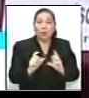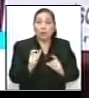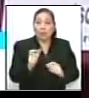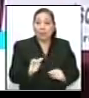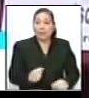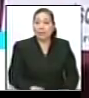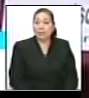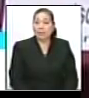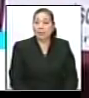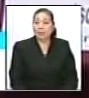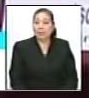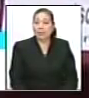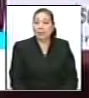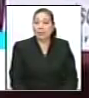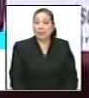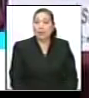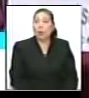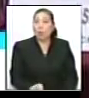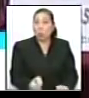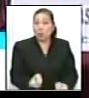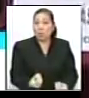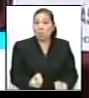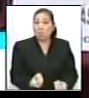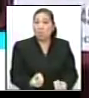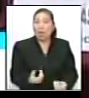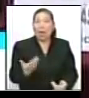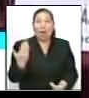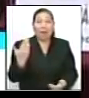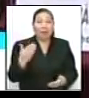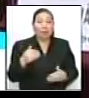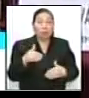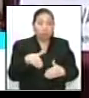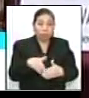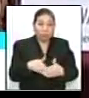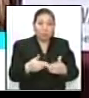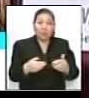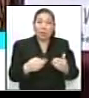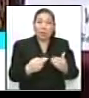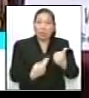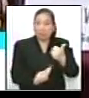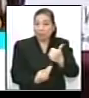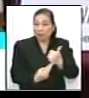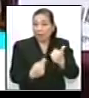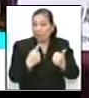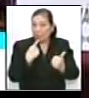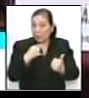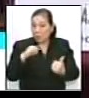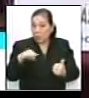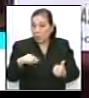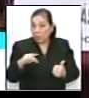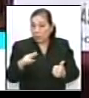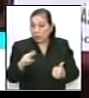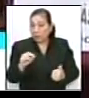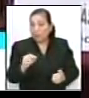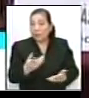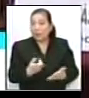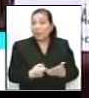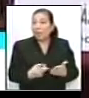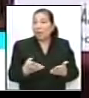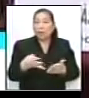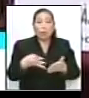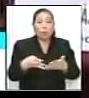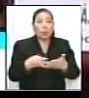congresista. Como candidata a regidora, habría consignado en su declaración jurada de hoja de vida que